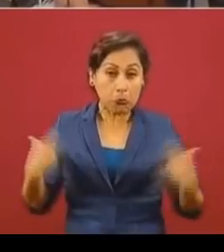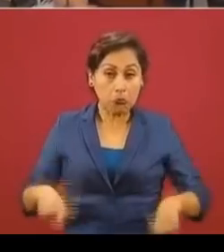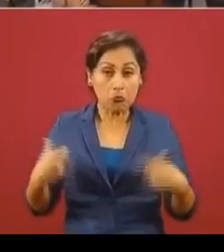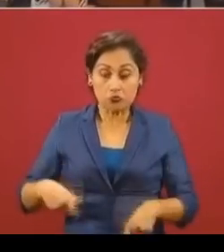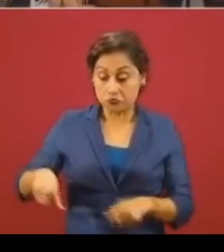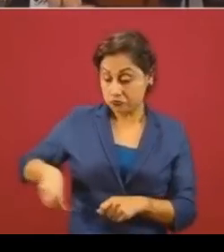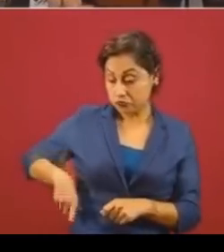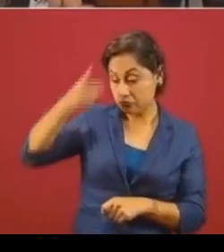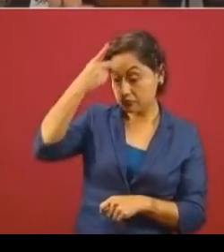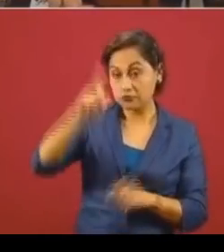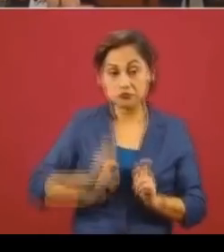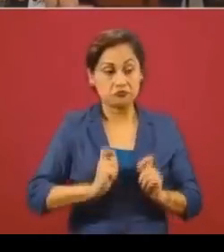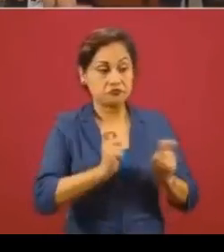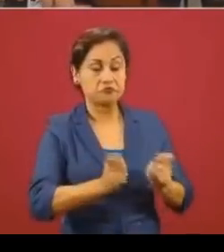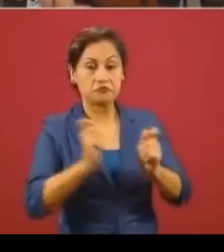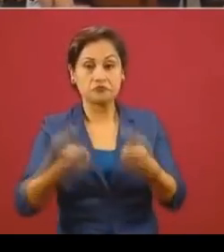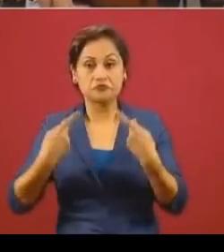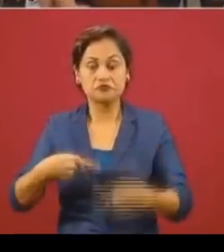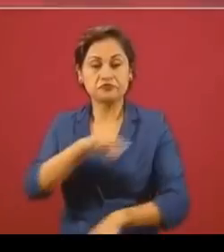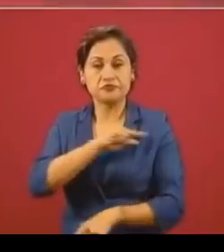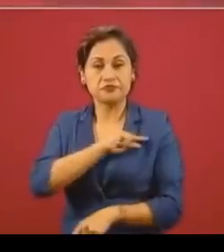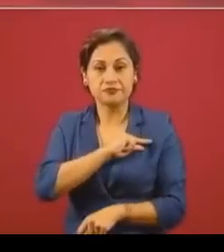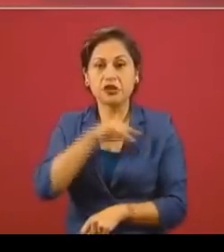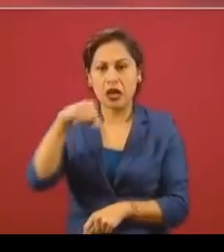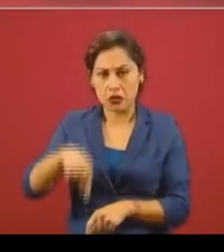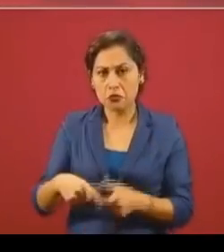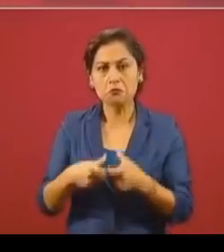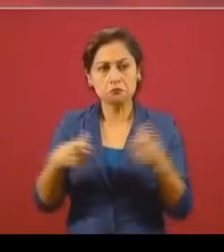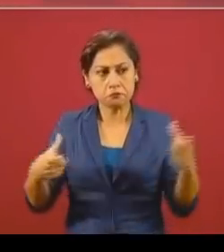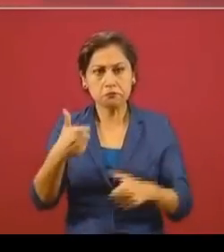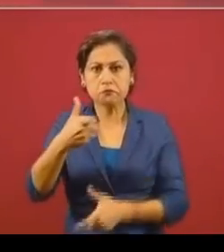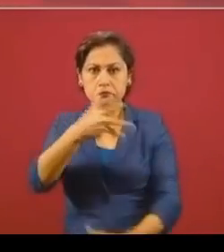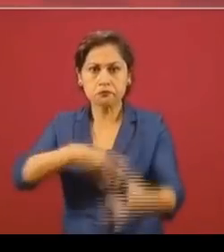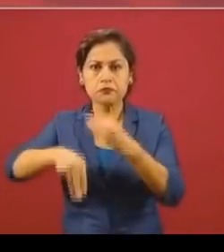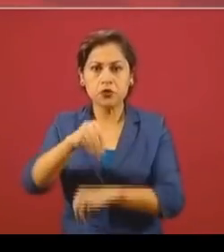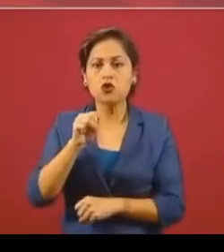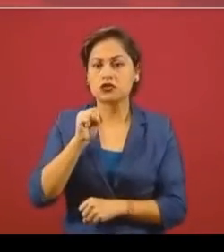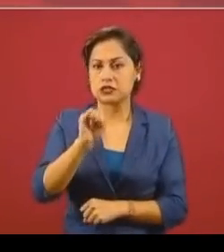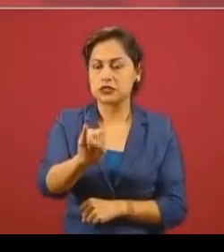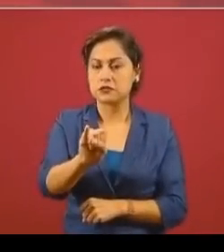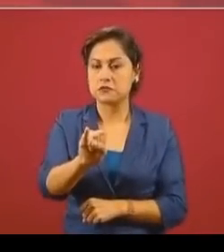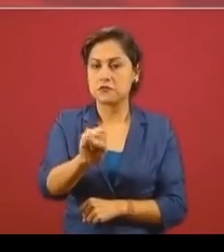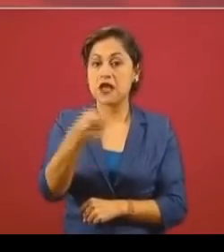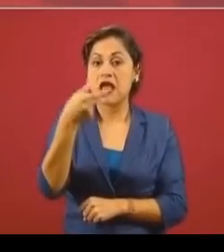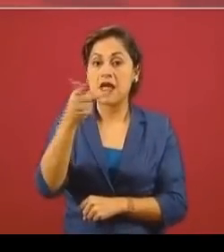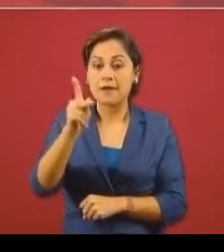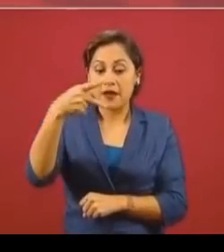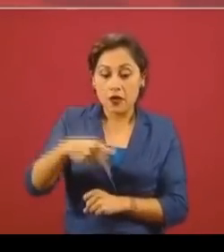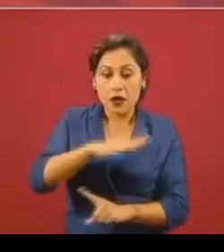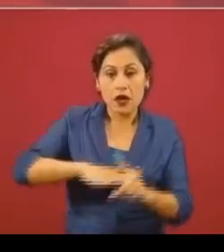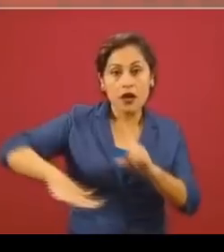particulares, cuando hubo más crecimiento económico, pero también fue cuando hubo más